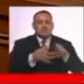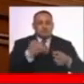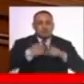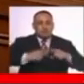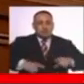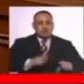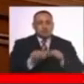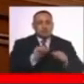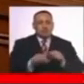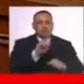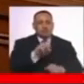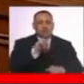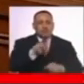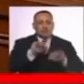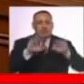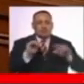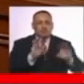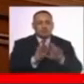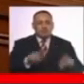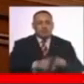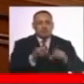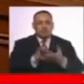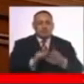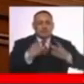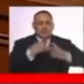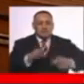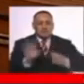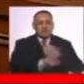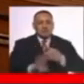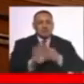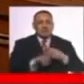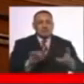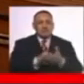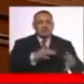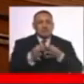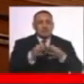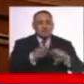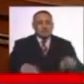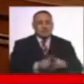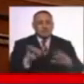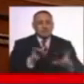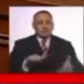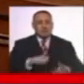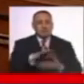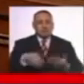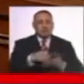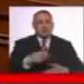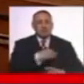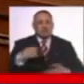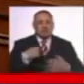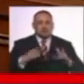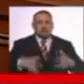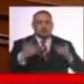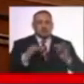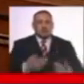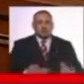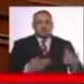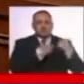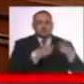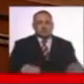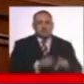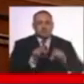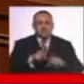el artículo 128 de nuestra Constitución que tanto osan defender, en donde dice lo siguiente: todos los ministros son solidariamente responsables